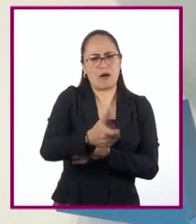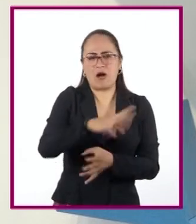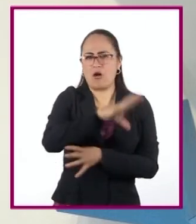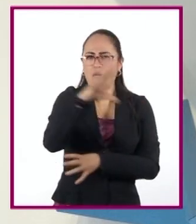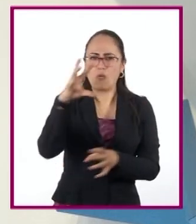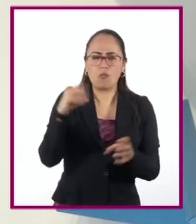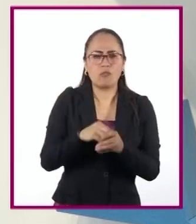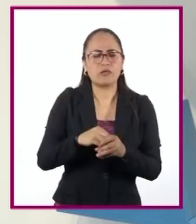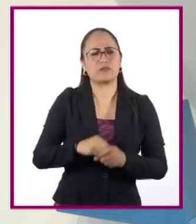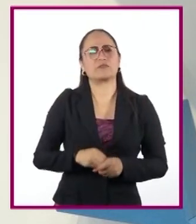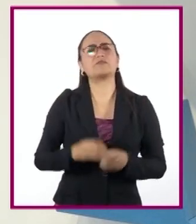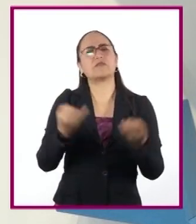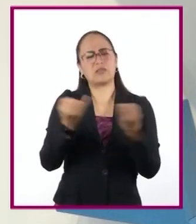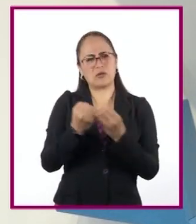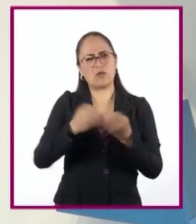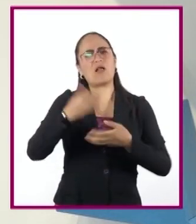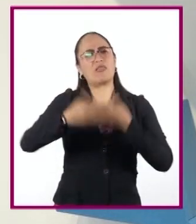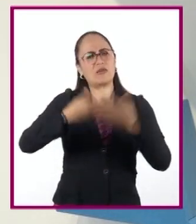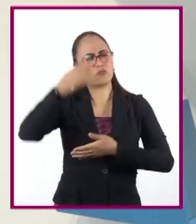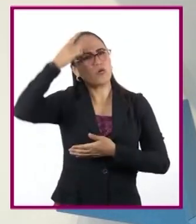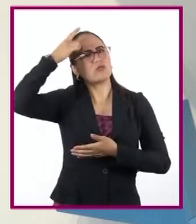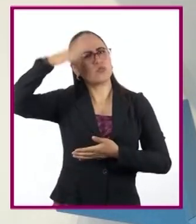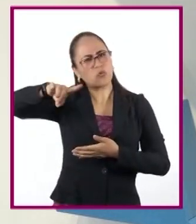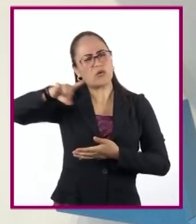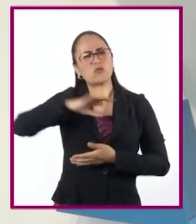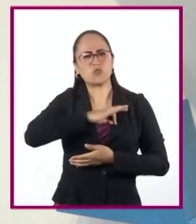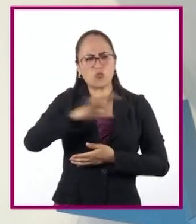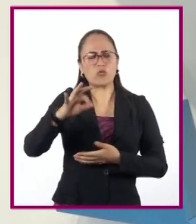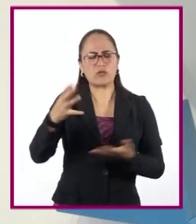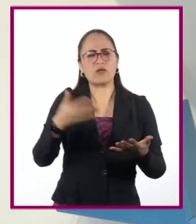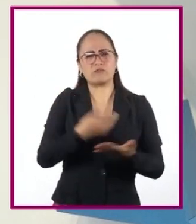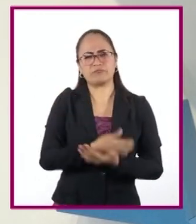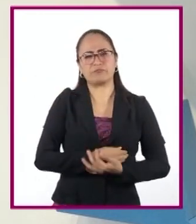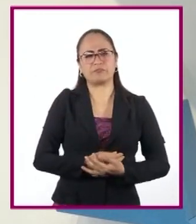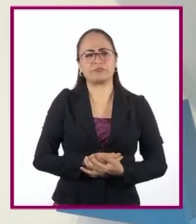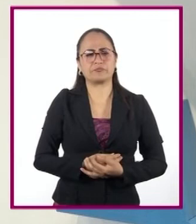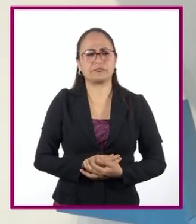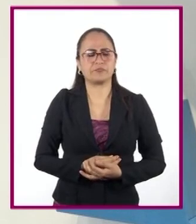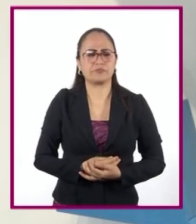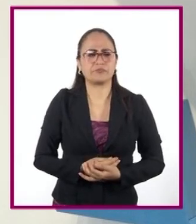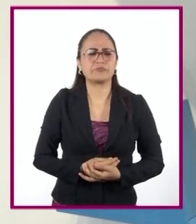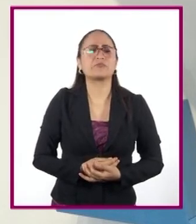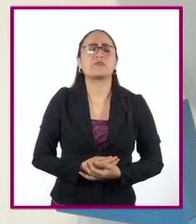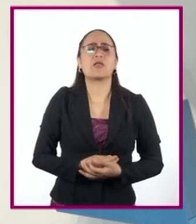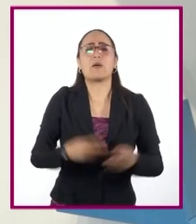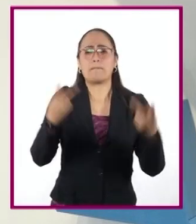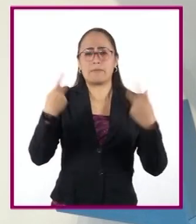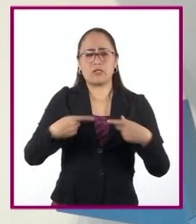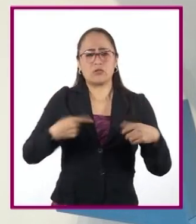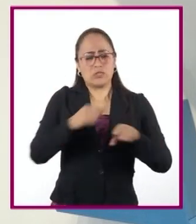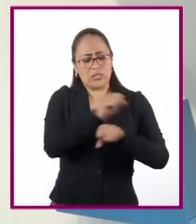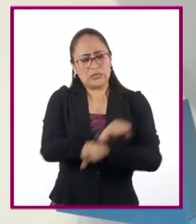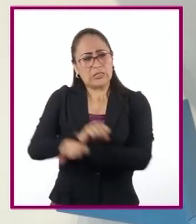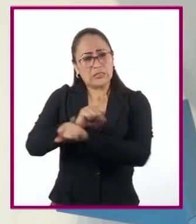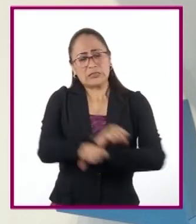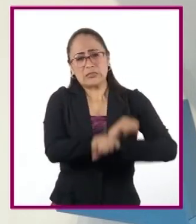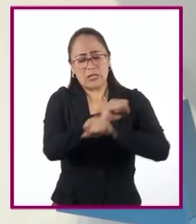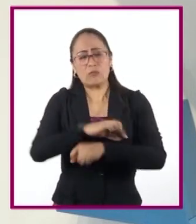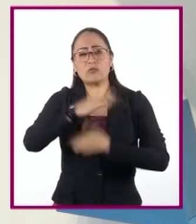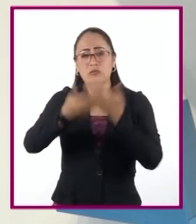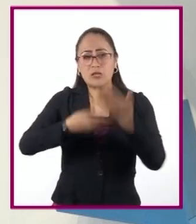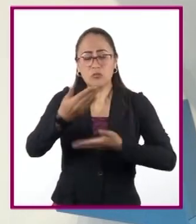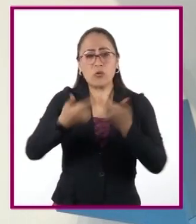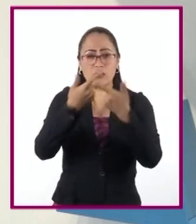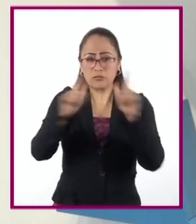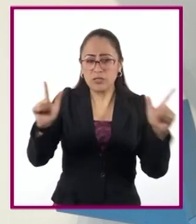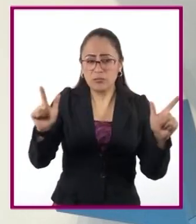ser propietarios agrícolas u hombres mercantes. Los migrantes esclavos no corrían con tal suerte,